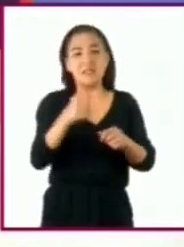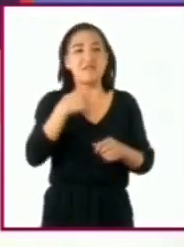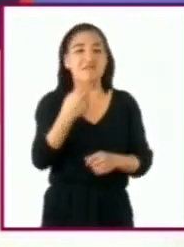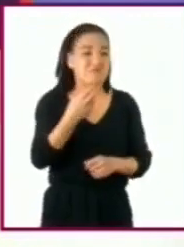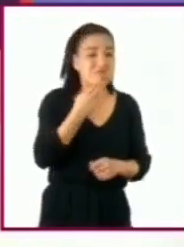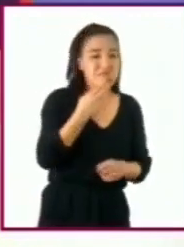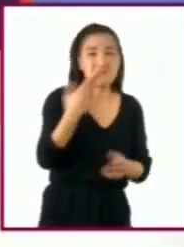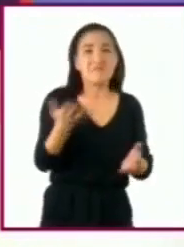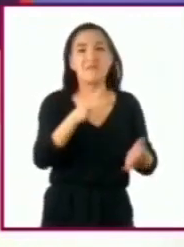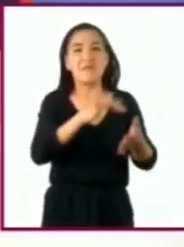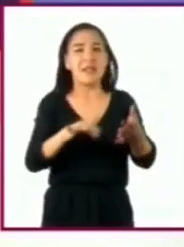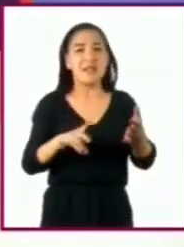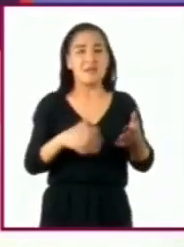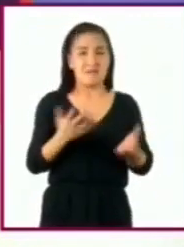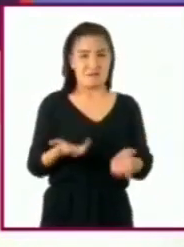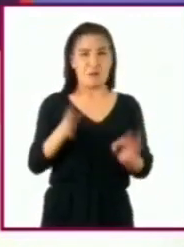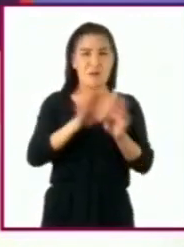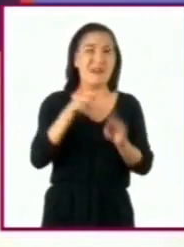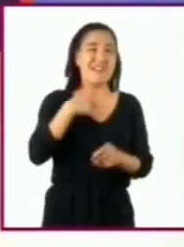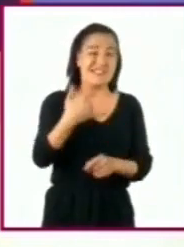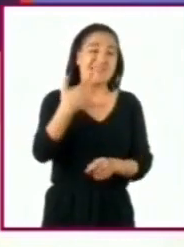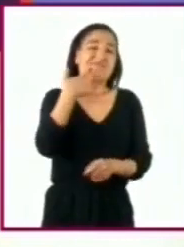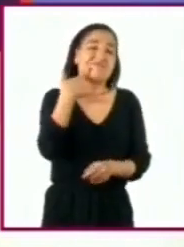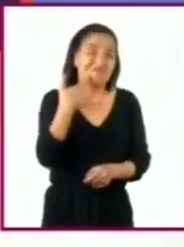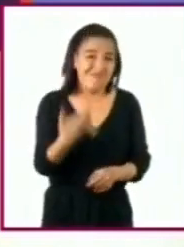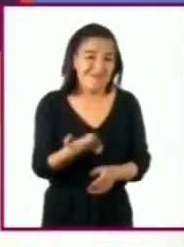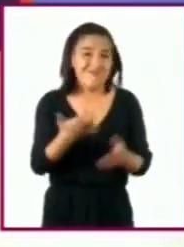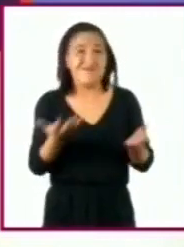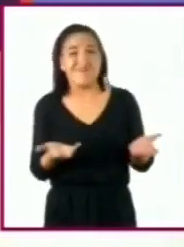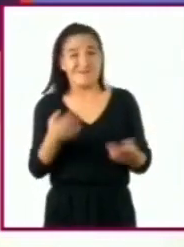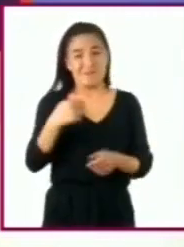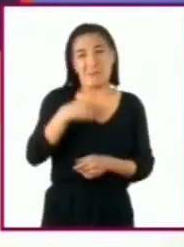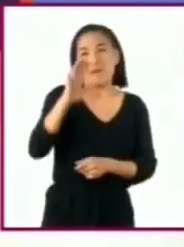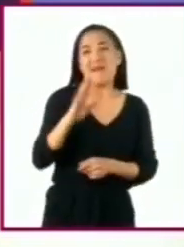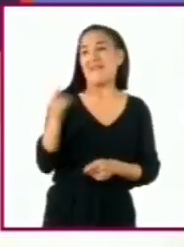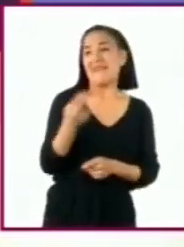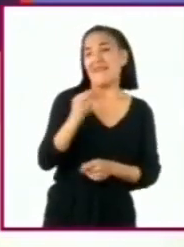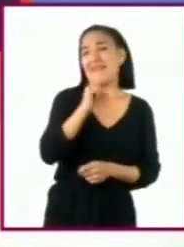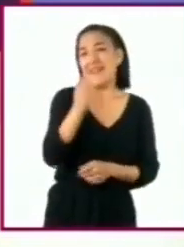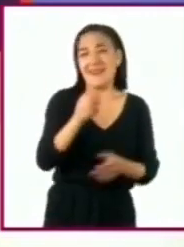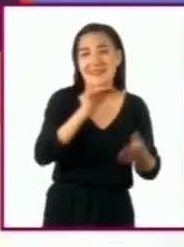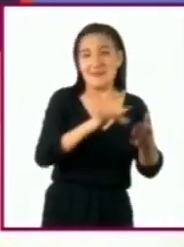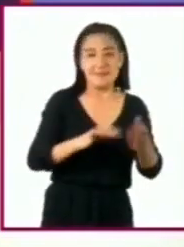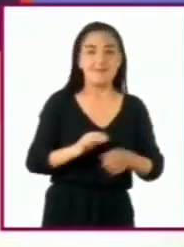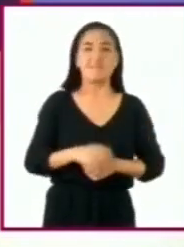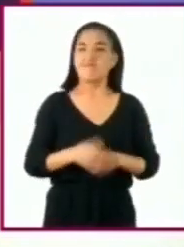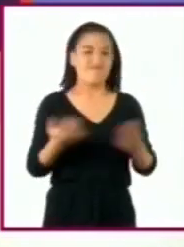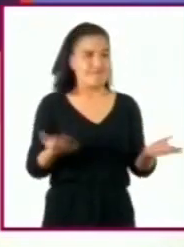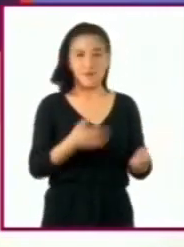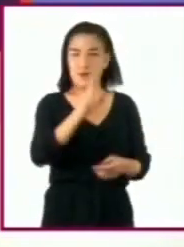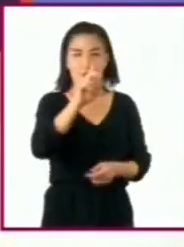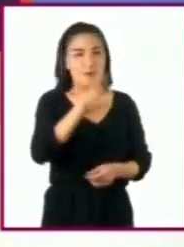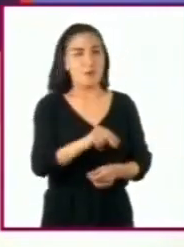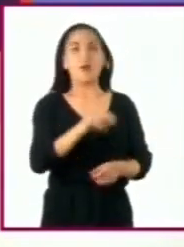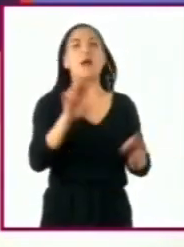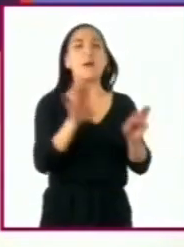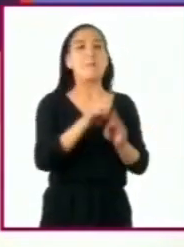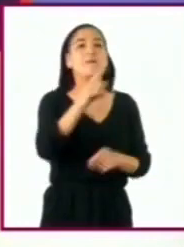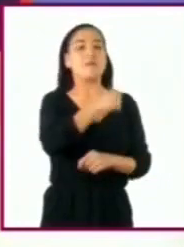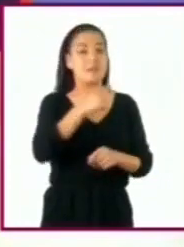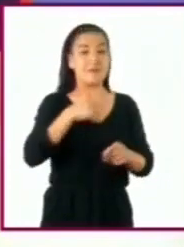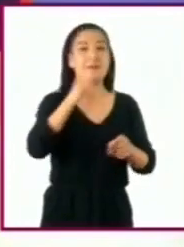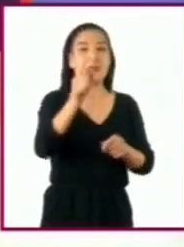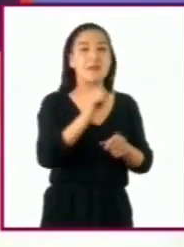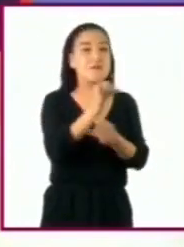útiles, leerlas habrá sido un esfuerzo innecesario. Realmente no lo es. Depurar la información